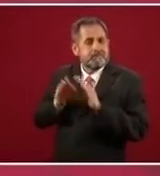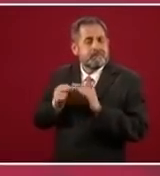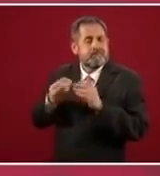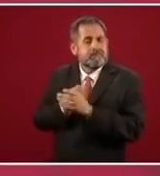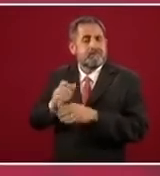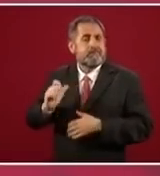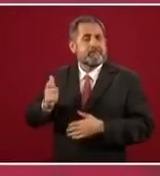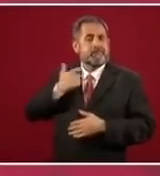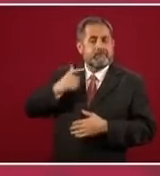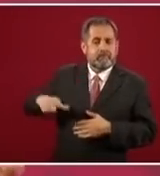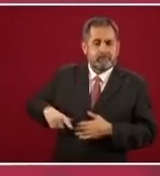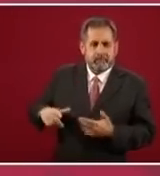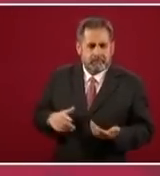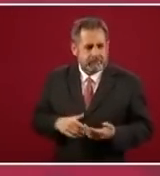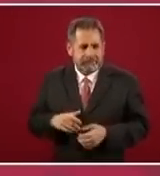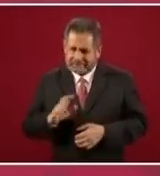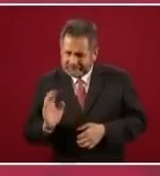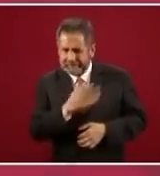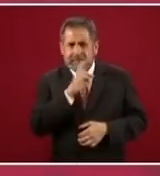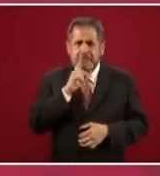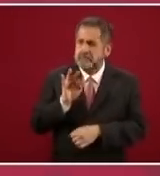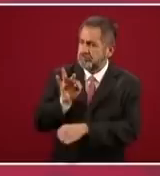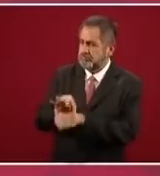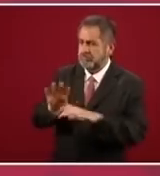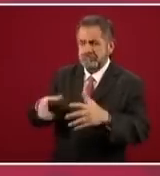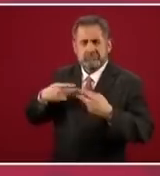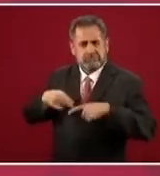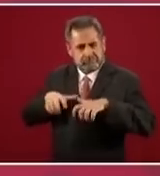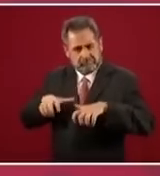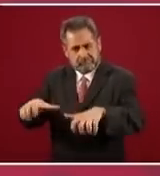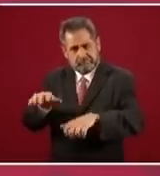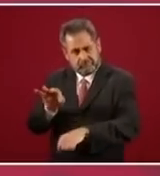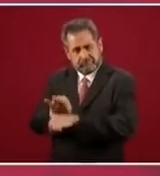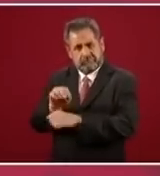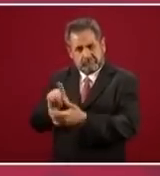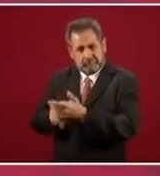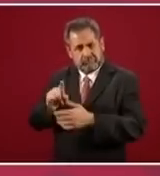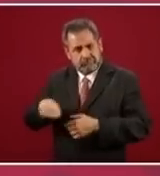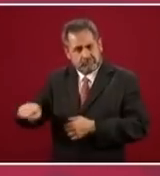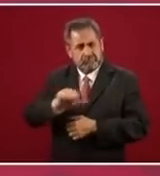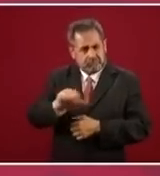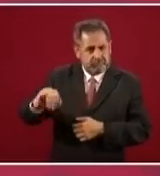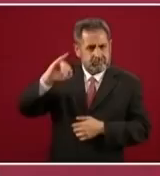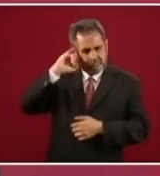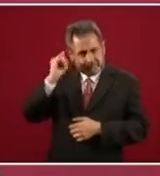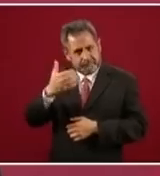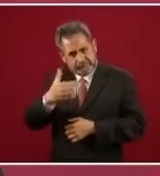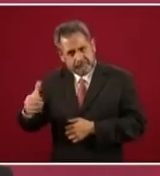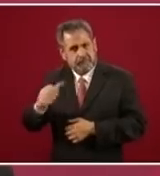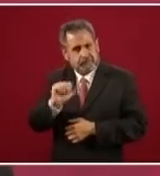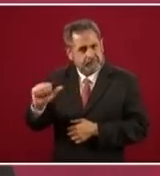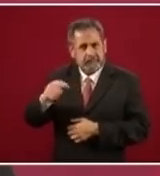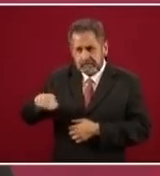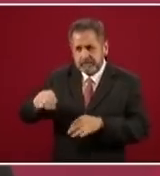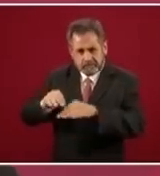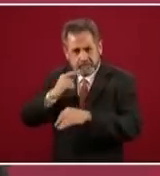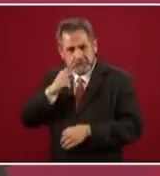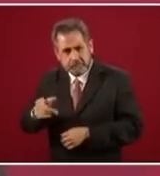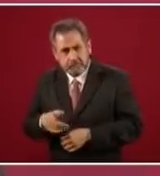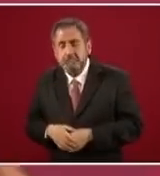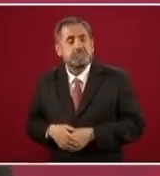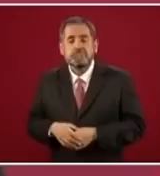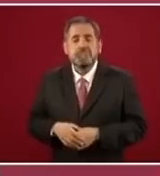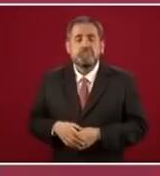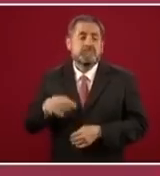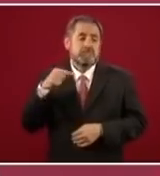¿Por qué no se rescató al pueblo? ¿Por qué no se rescató a los campesinos, a los trabajadores, a las